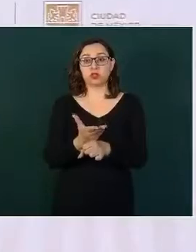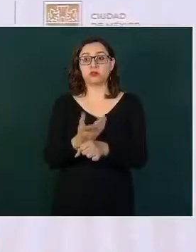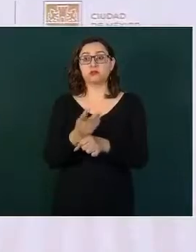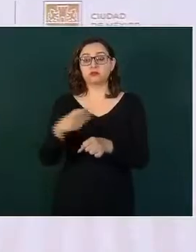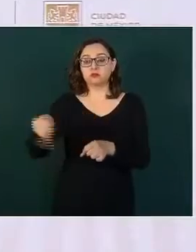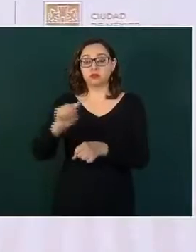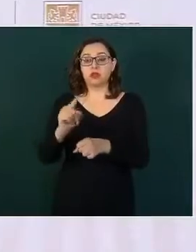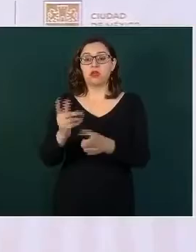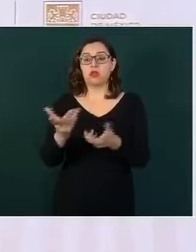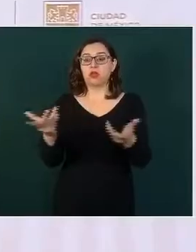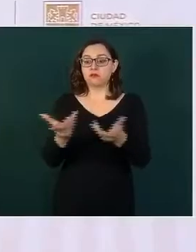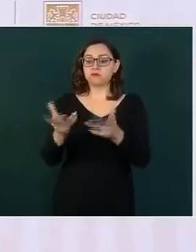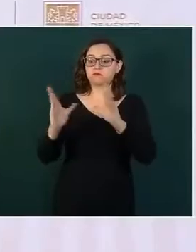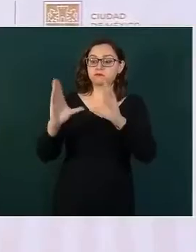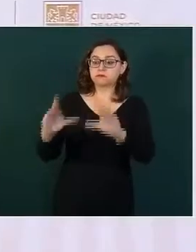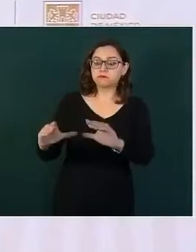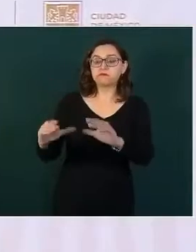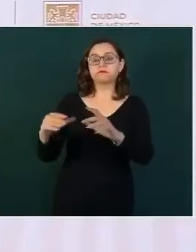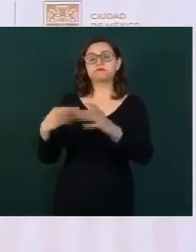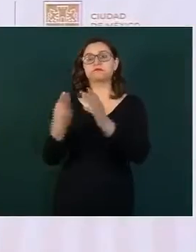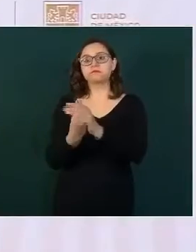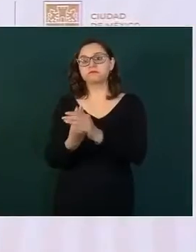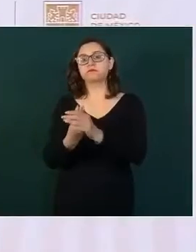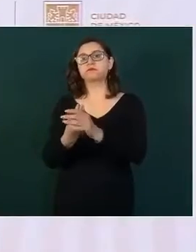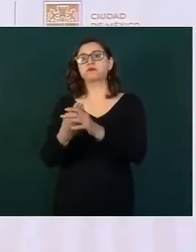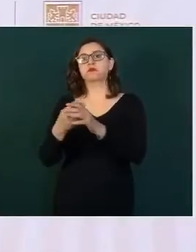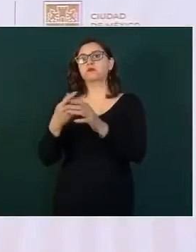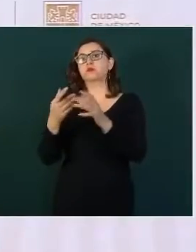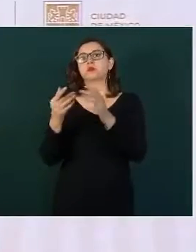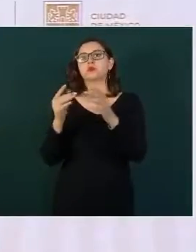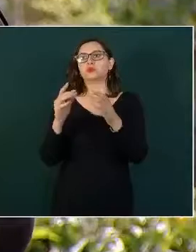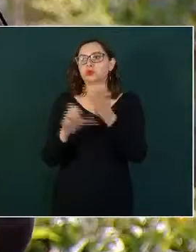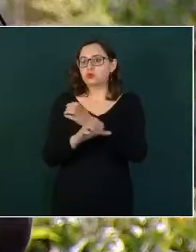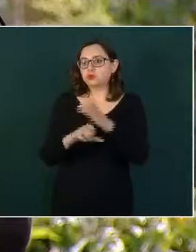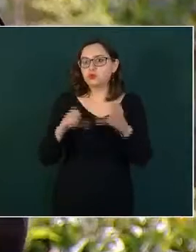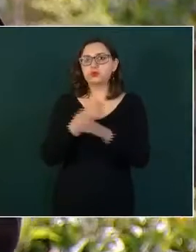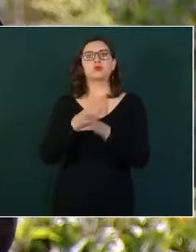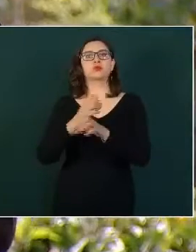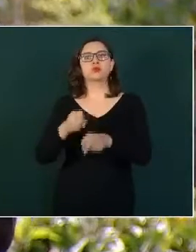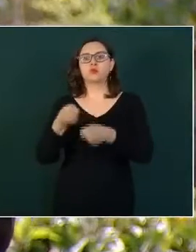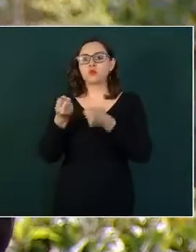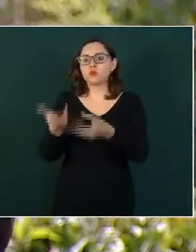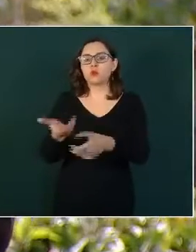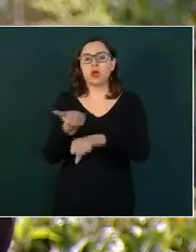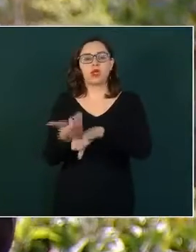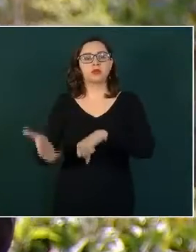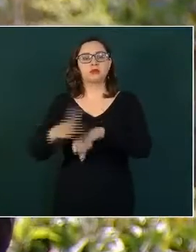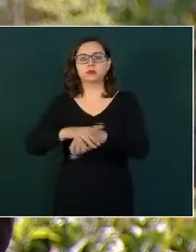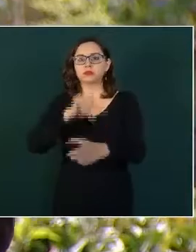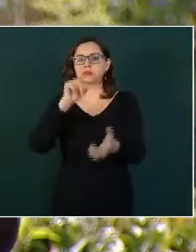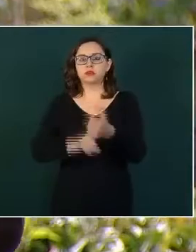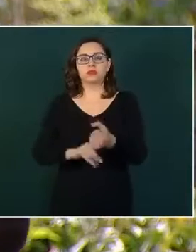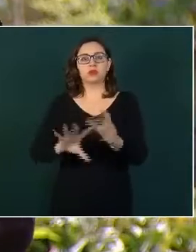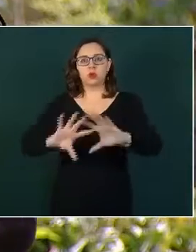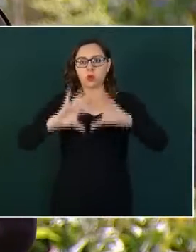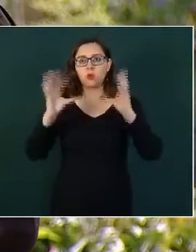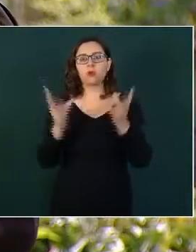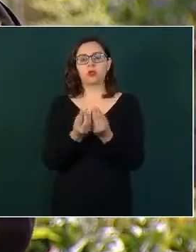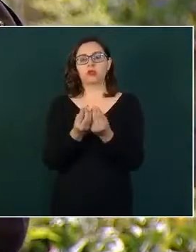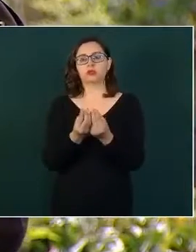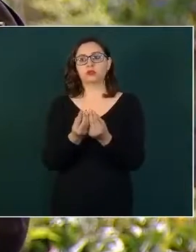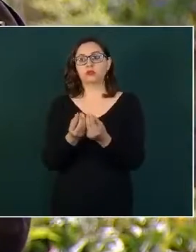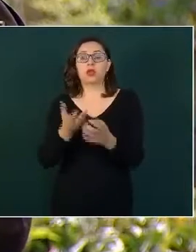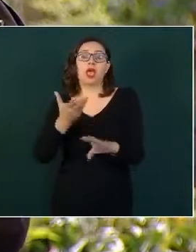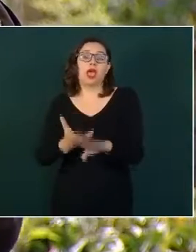la generación de doctrina, el adiestramiento, su equipamiento y control administrativo, funciones que